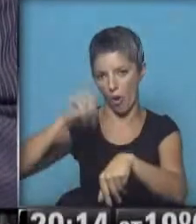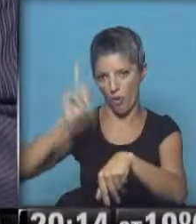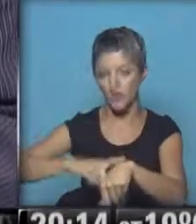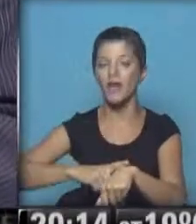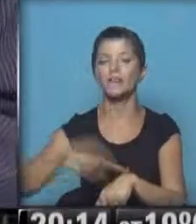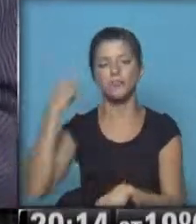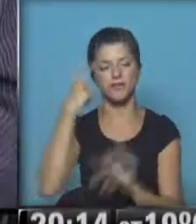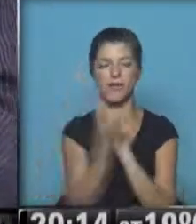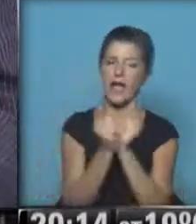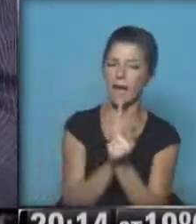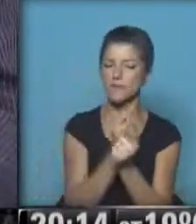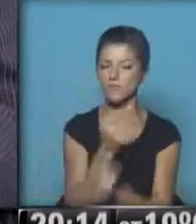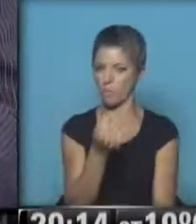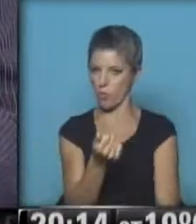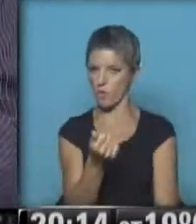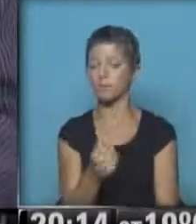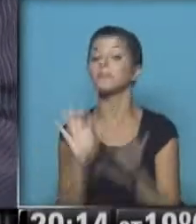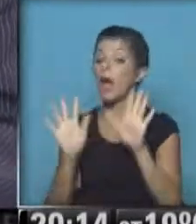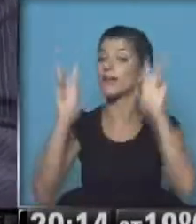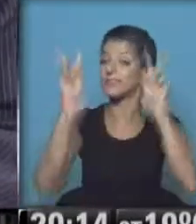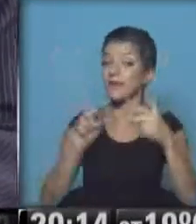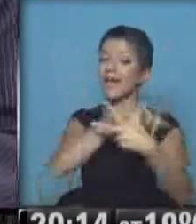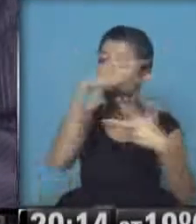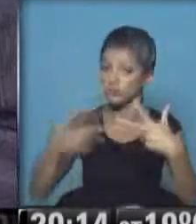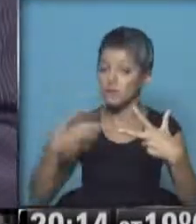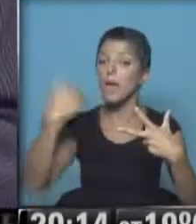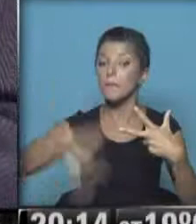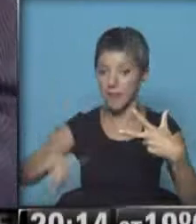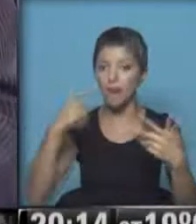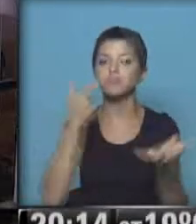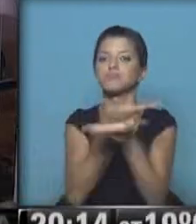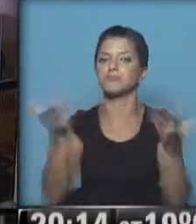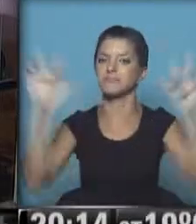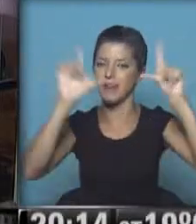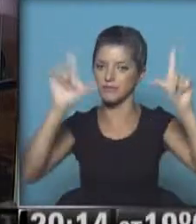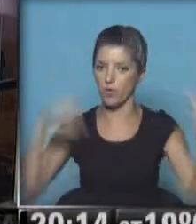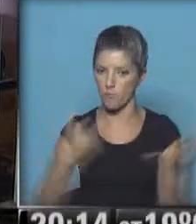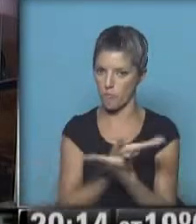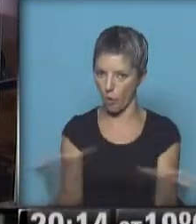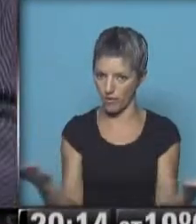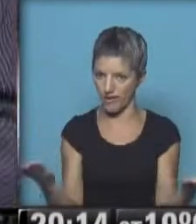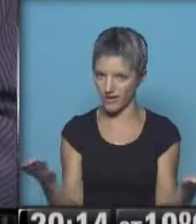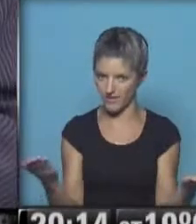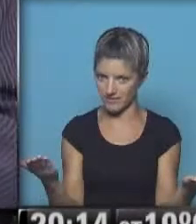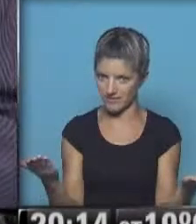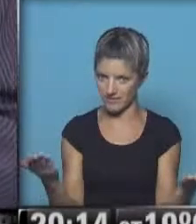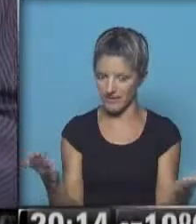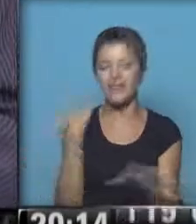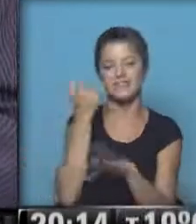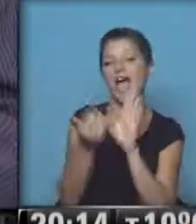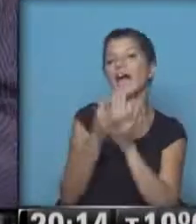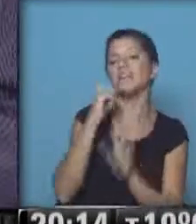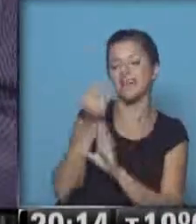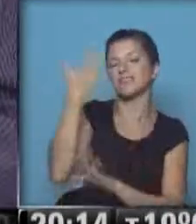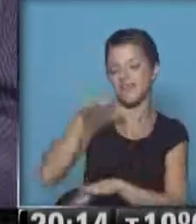haya demasiado cambio. El tema es que los tres partidos los va a transmitir la televisión pública. Lo que ya anticipamos hace unos